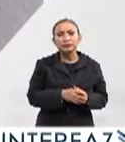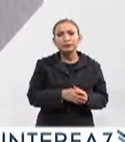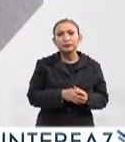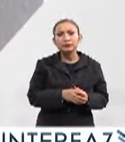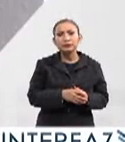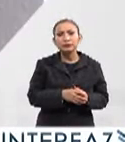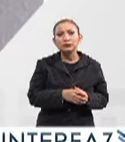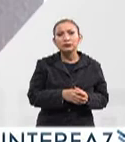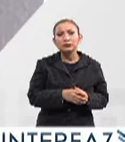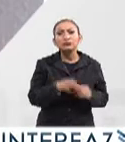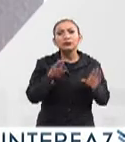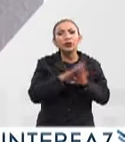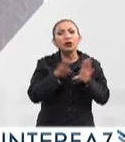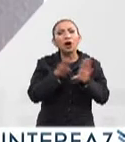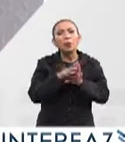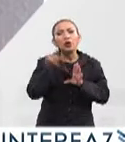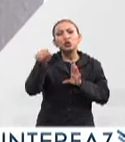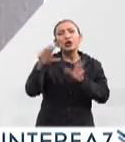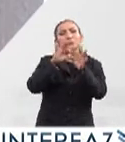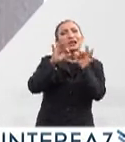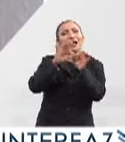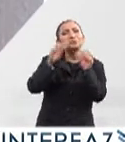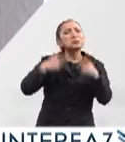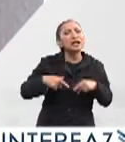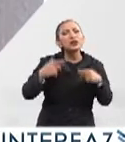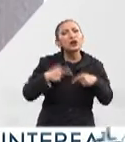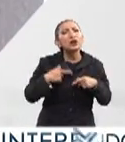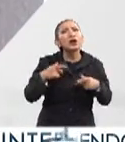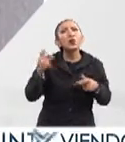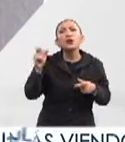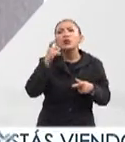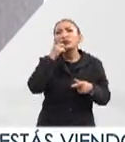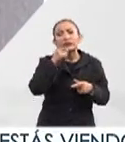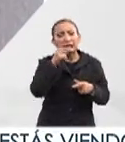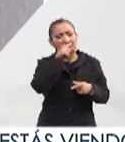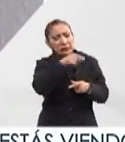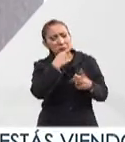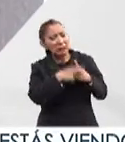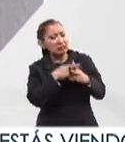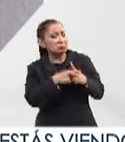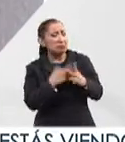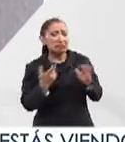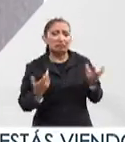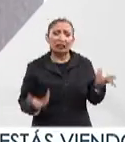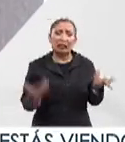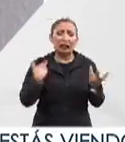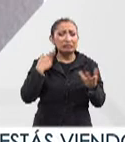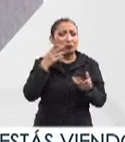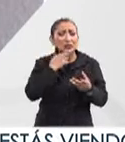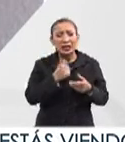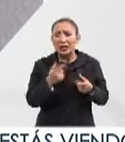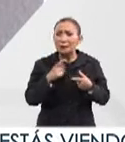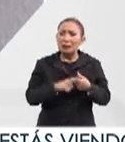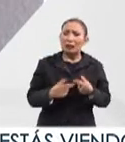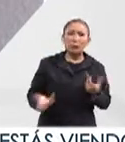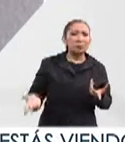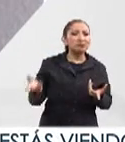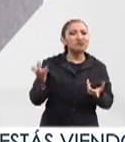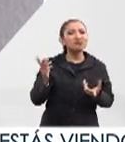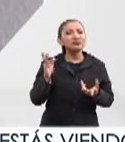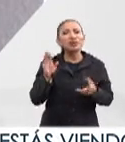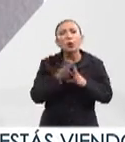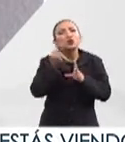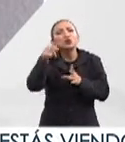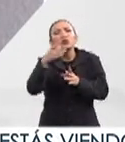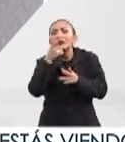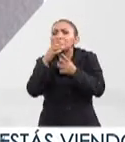¿cómo le explicas a la gente cuando dicen y es que las matemáticas no sirven para nada? ¿Cómo